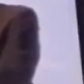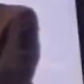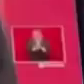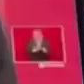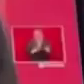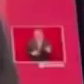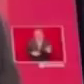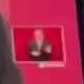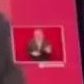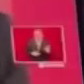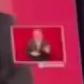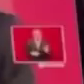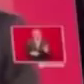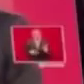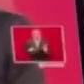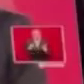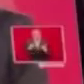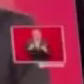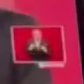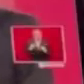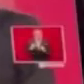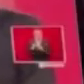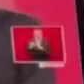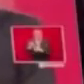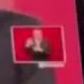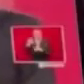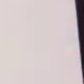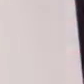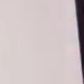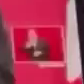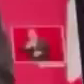no hice el compromiso de bajarla